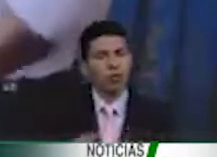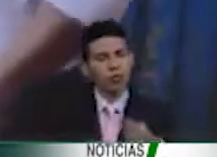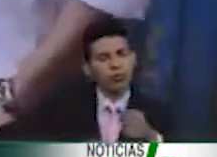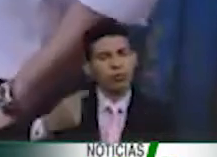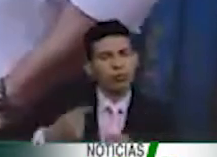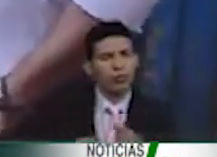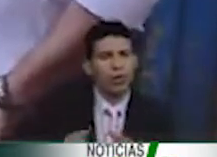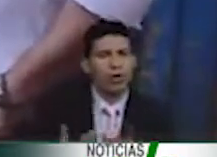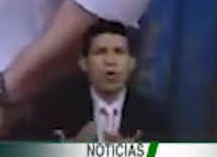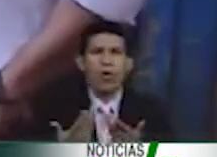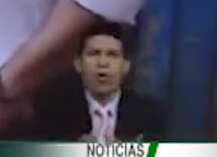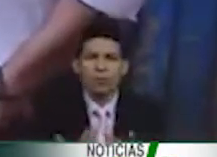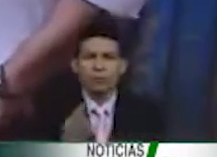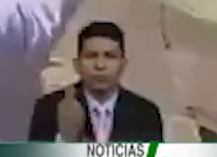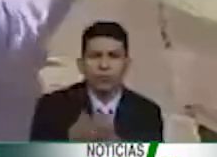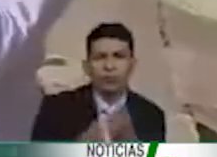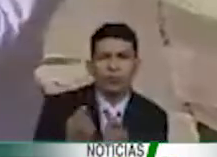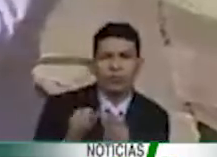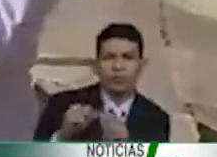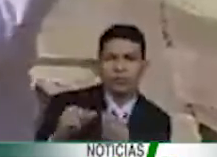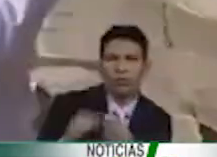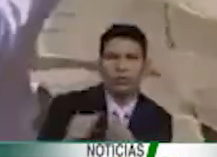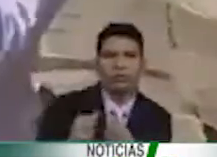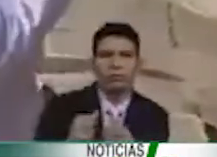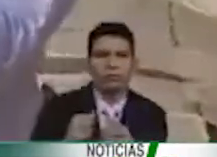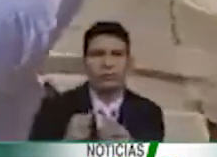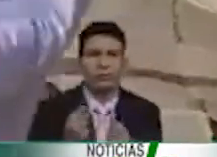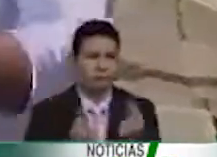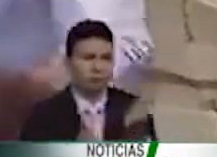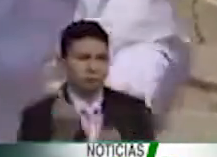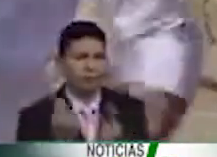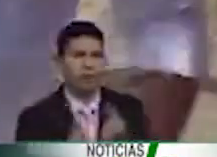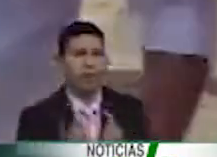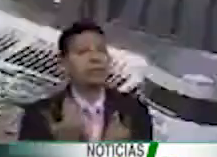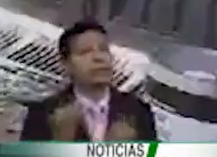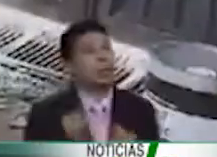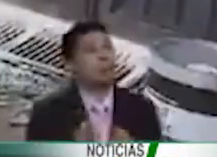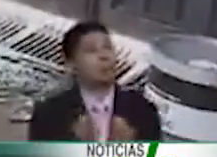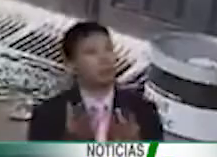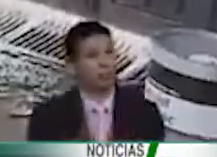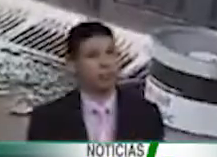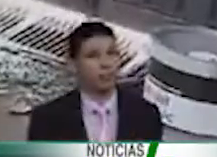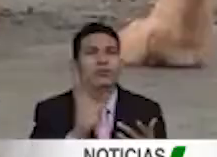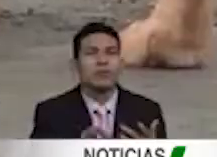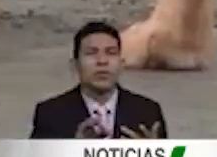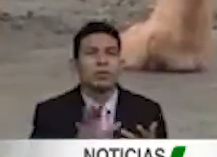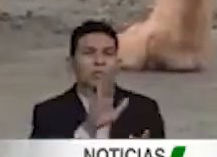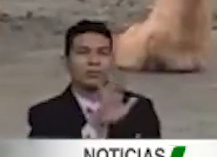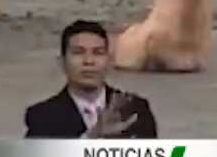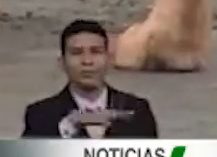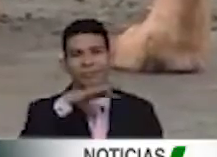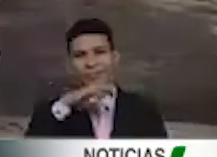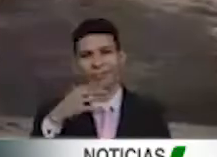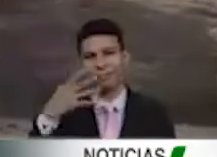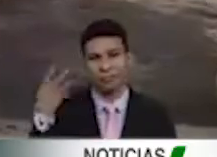especies, como por ejemplo la de tracción animal, para lo cual se ha dispuesto de 500 millones de pesos. Hay